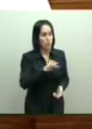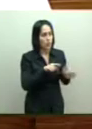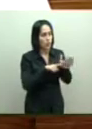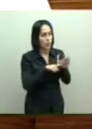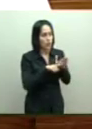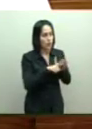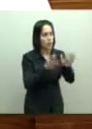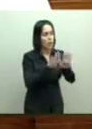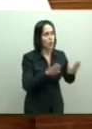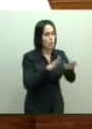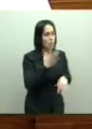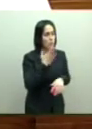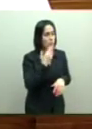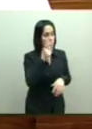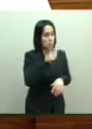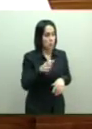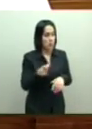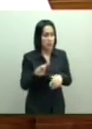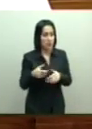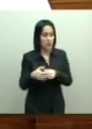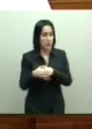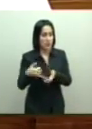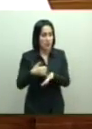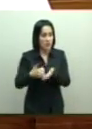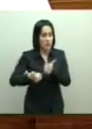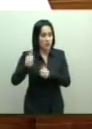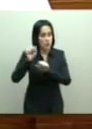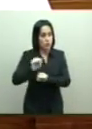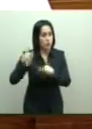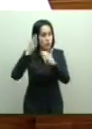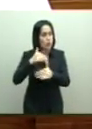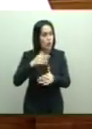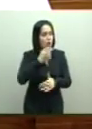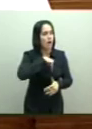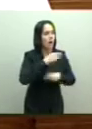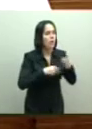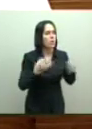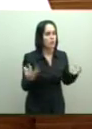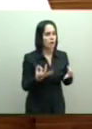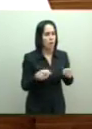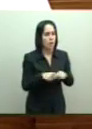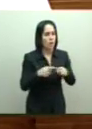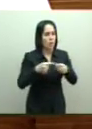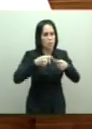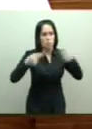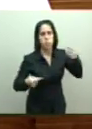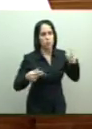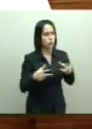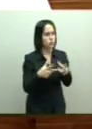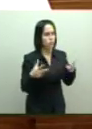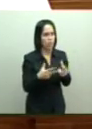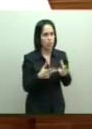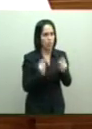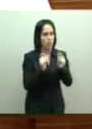pero si desprotegemos a los que menos tienen, haremos algo tremendo, tremendamente injusto. Una quiebra social que